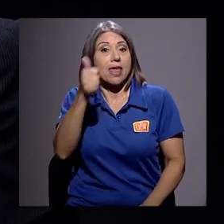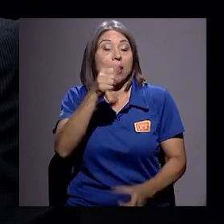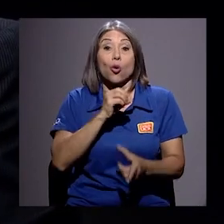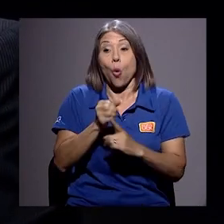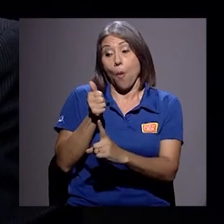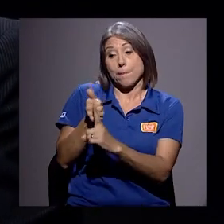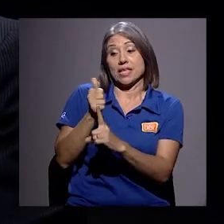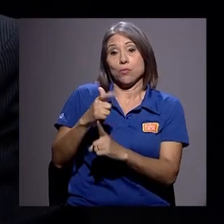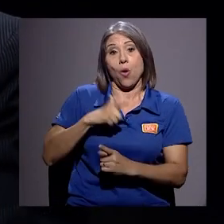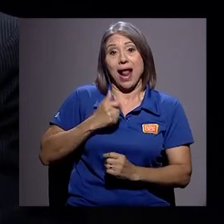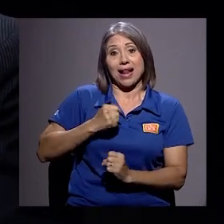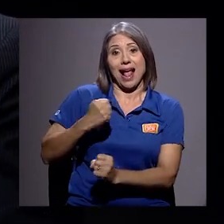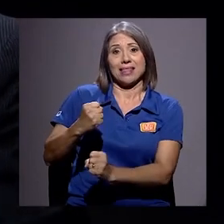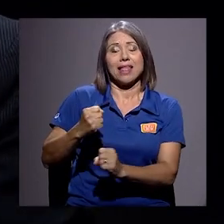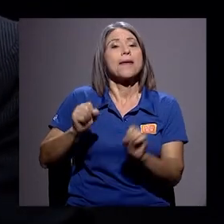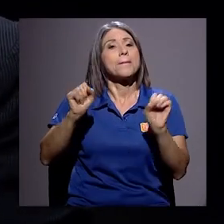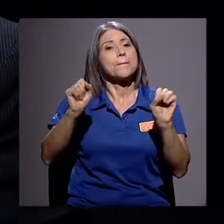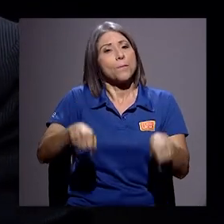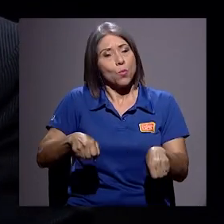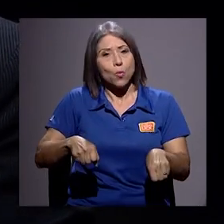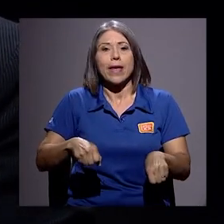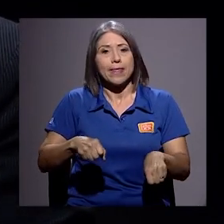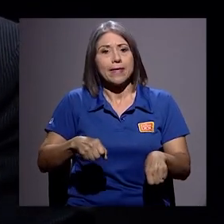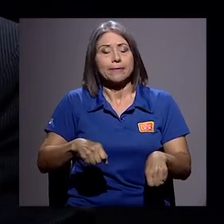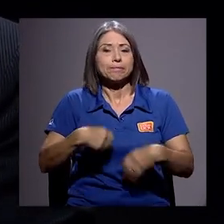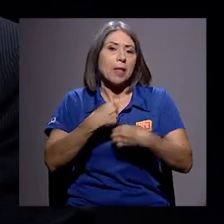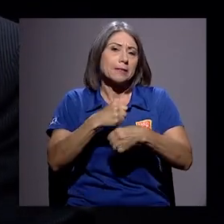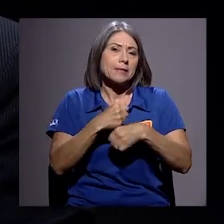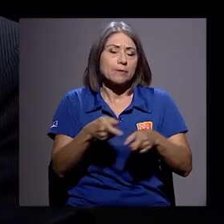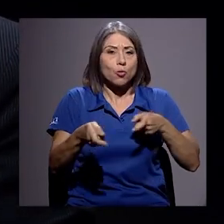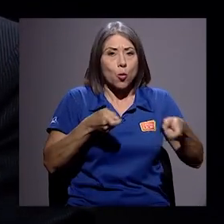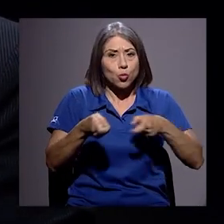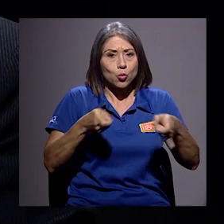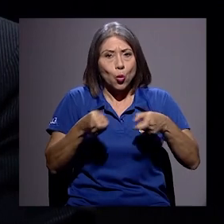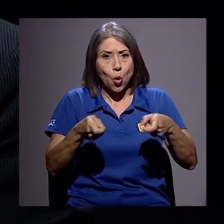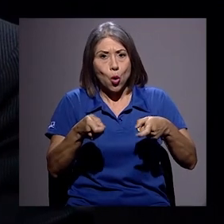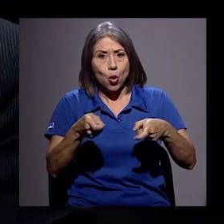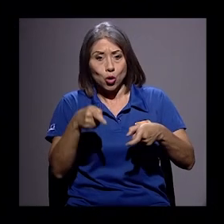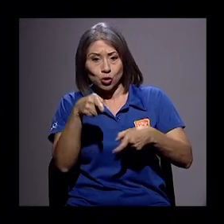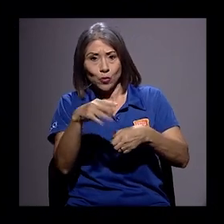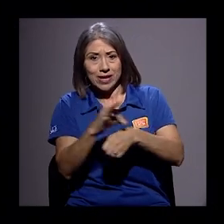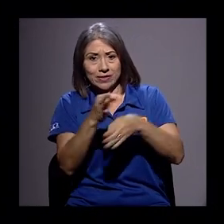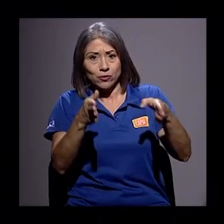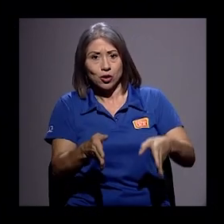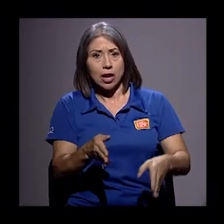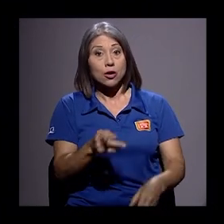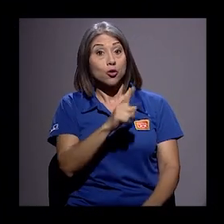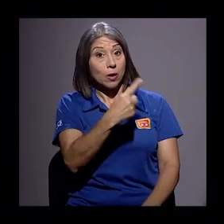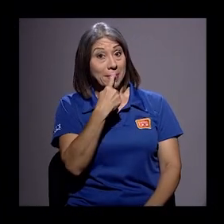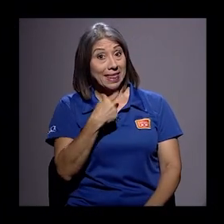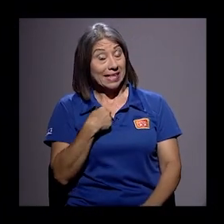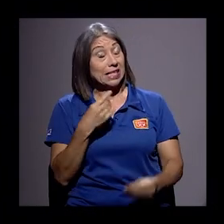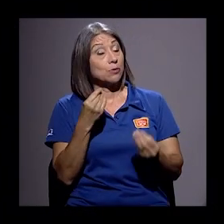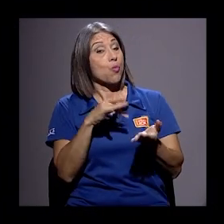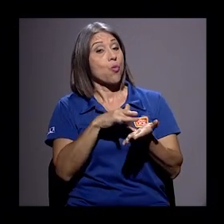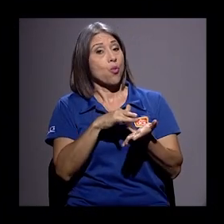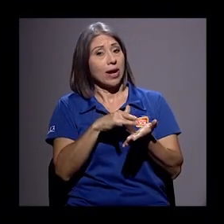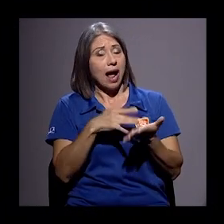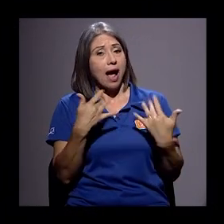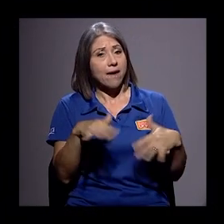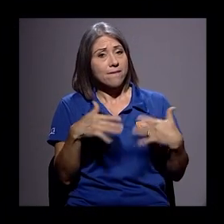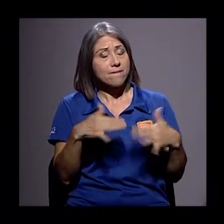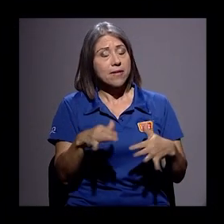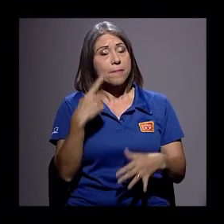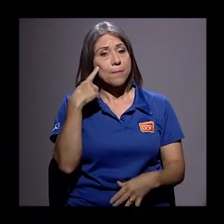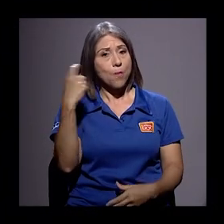el mismo alcalde y puede ejercer digamos algún alguna especie de control sobre ese funcionario lo que me dice es demasiado grave don diego por